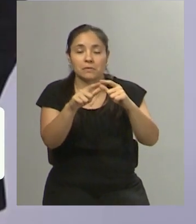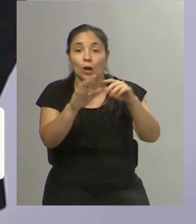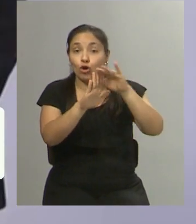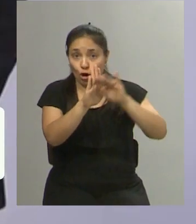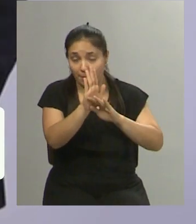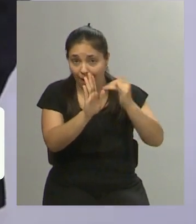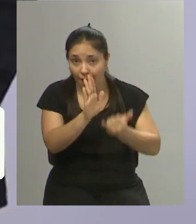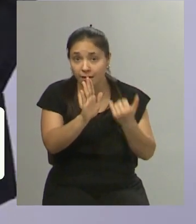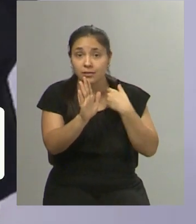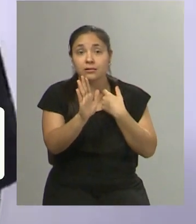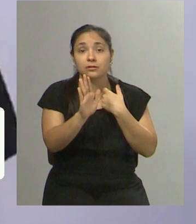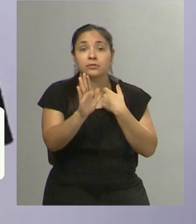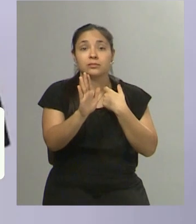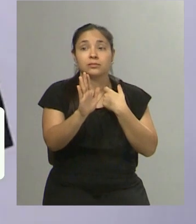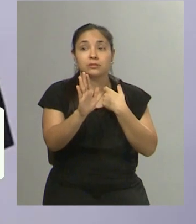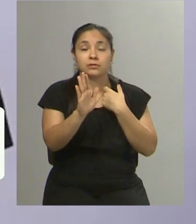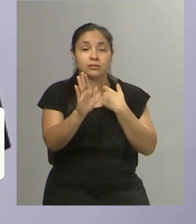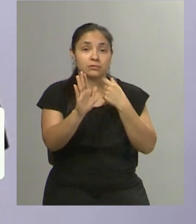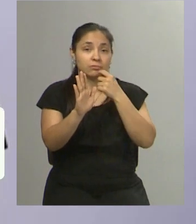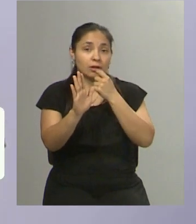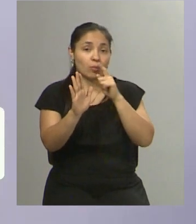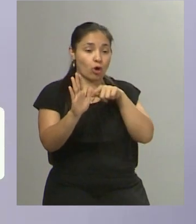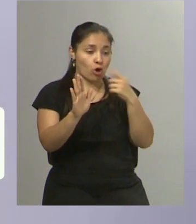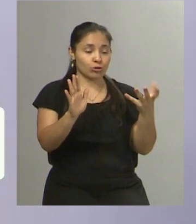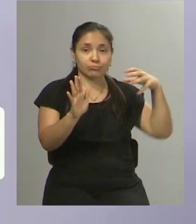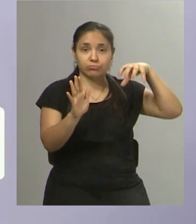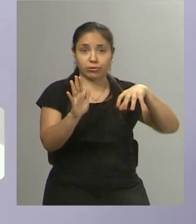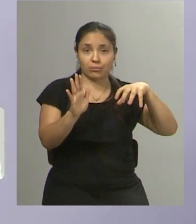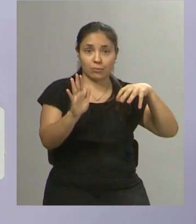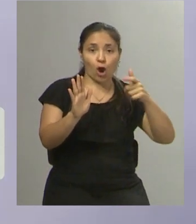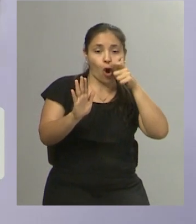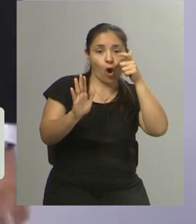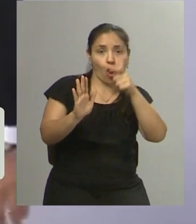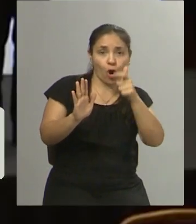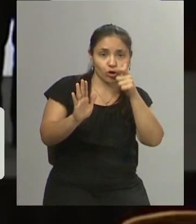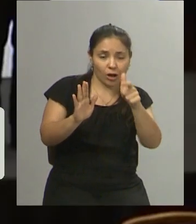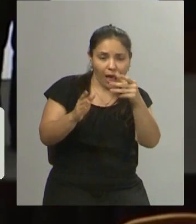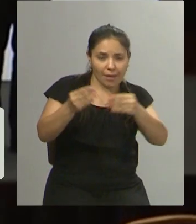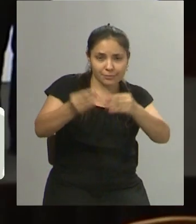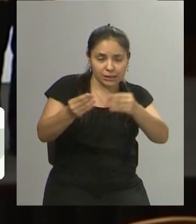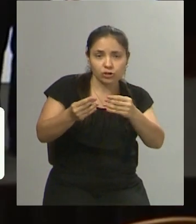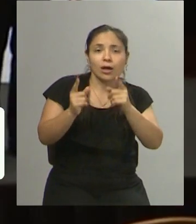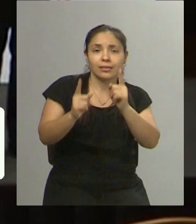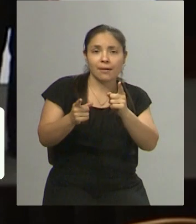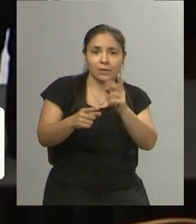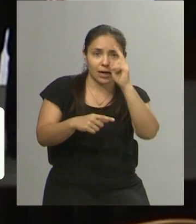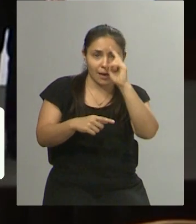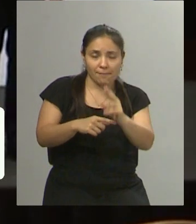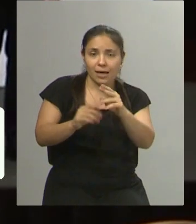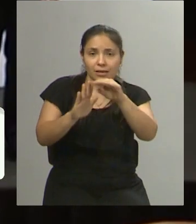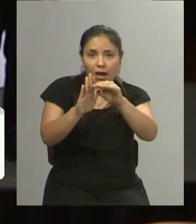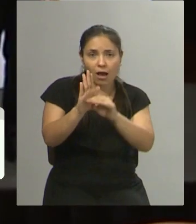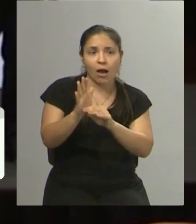y no tener algún mecanismo cualquiera que sea para controlar la aplicación de las reglas y la efectividad de la aplicación de las